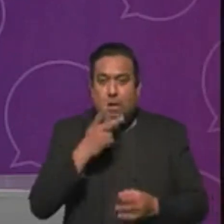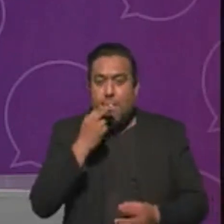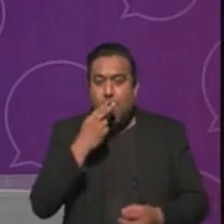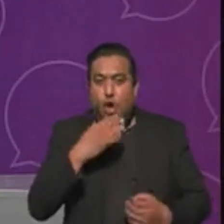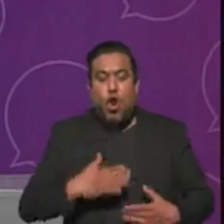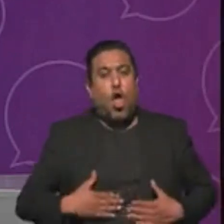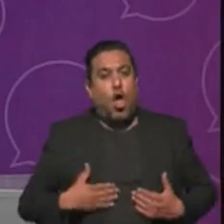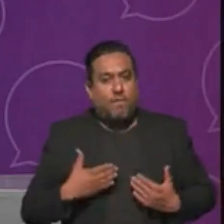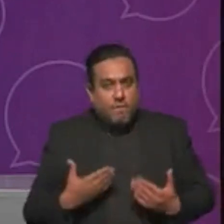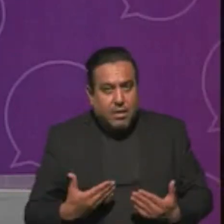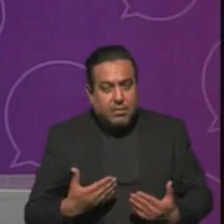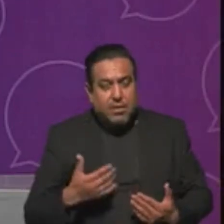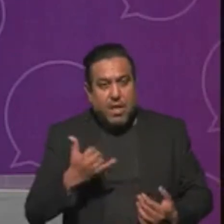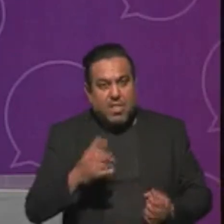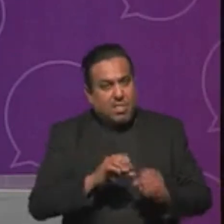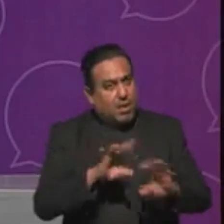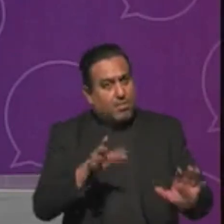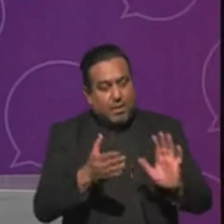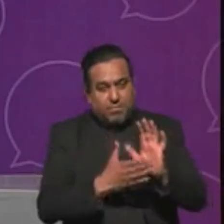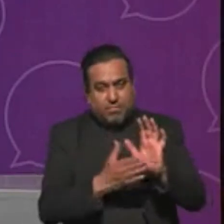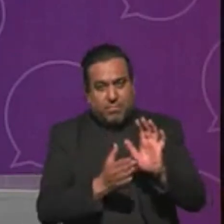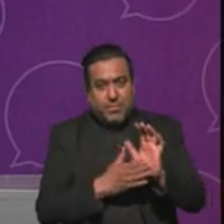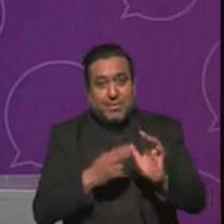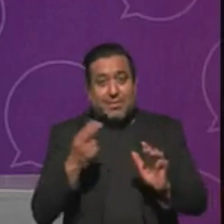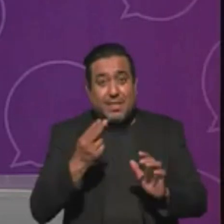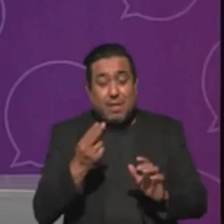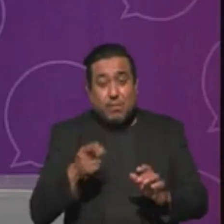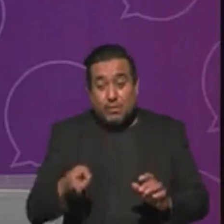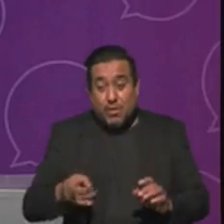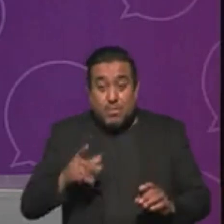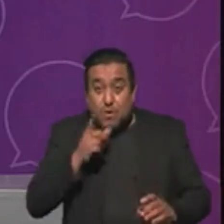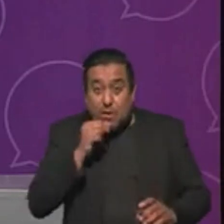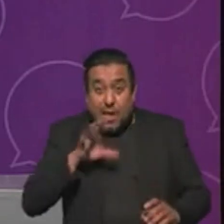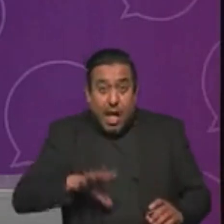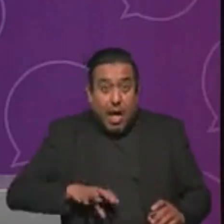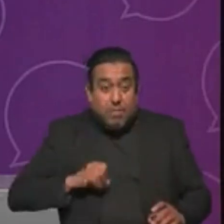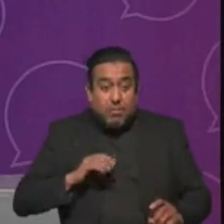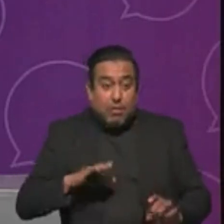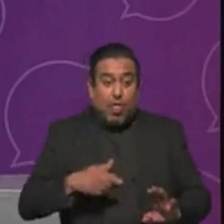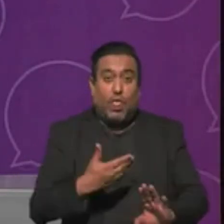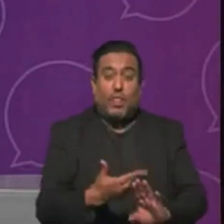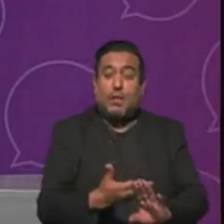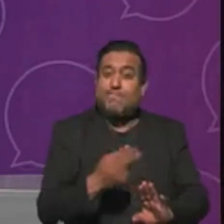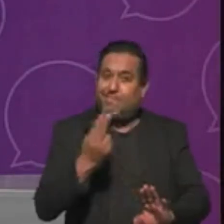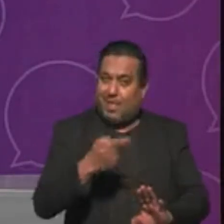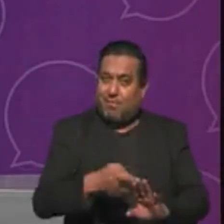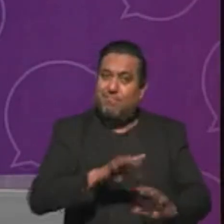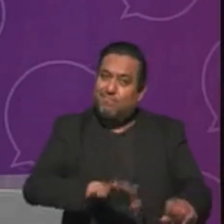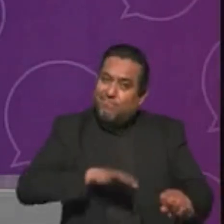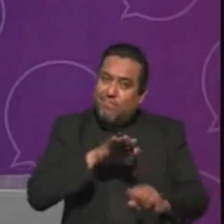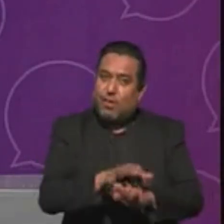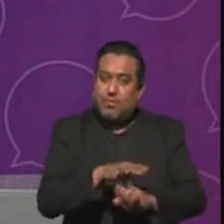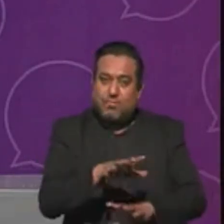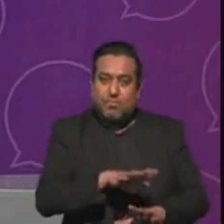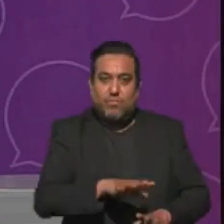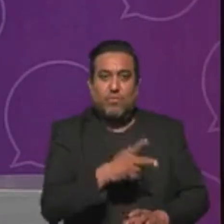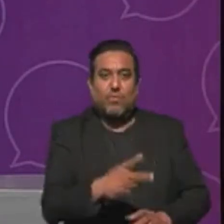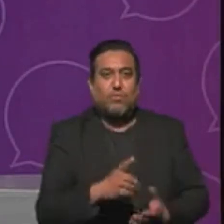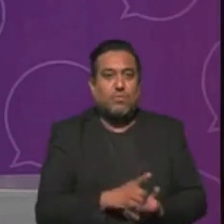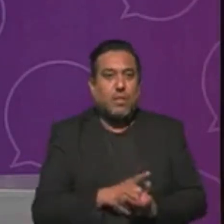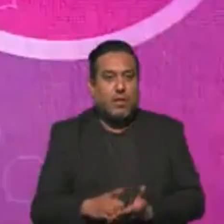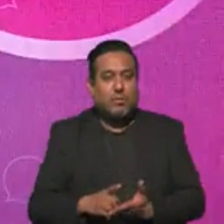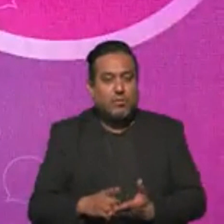transparencia mientras se asegura de que se haga justicia en Casos de abuso policial y se protegen los derechos civiles tiene un minuto y medio